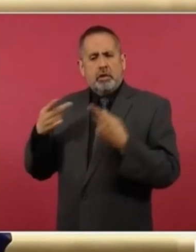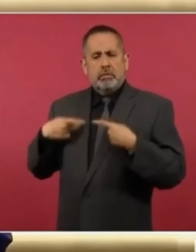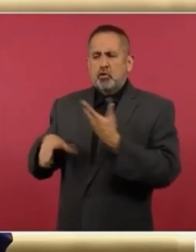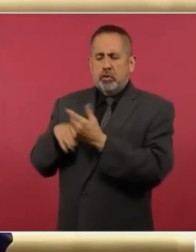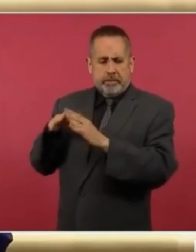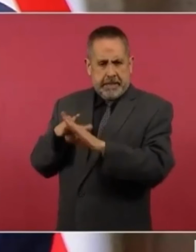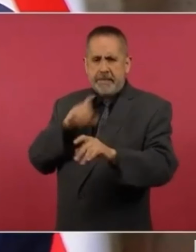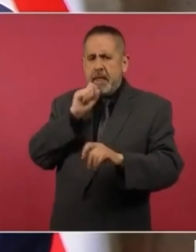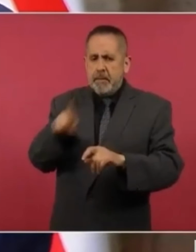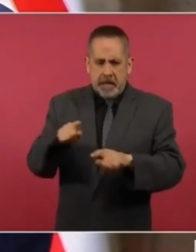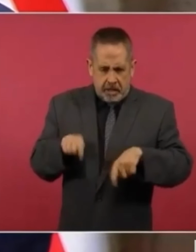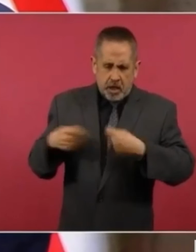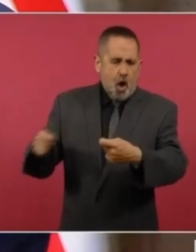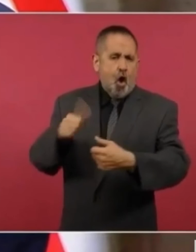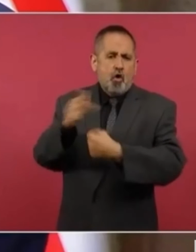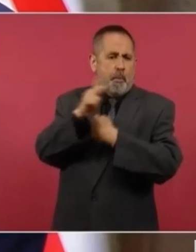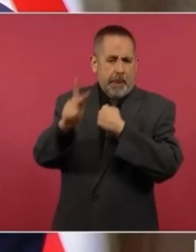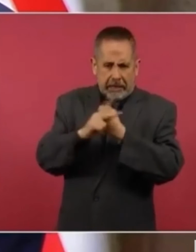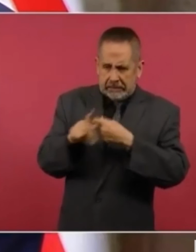migrantes de otros países.